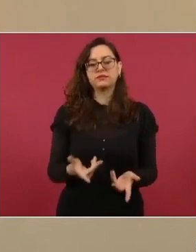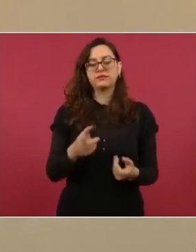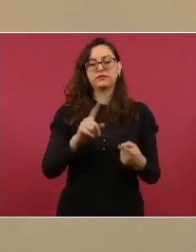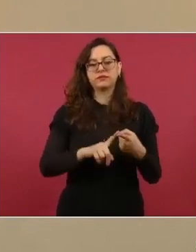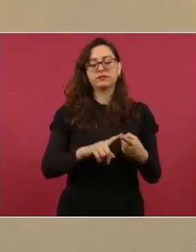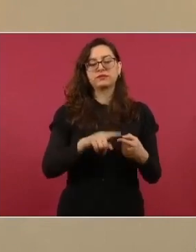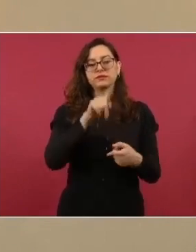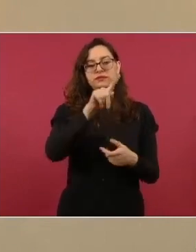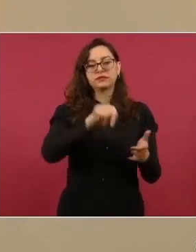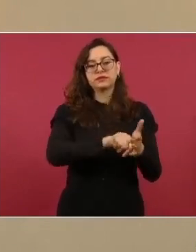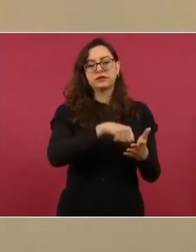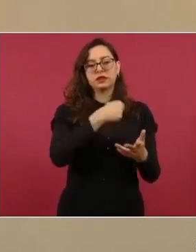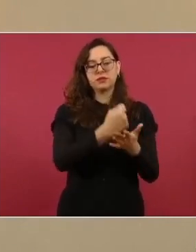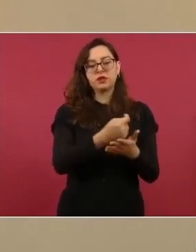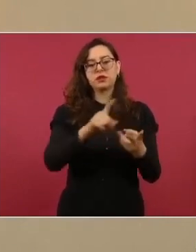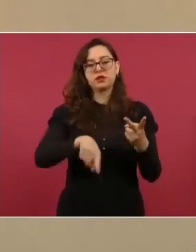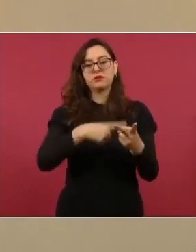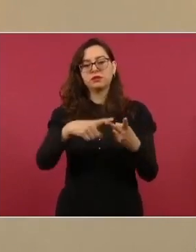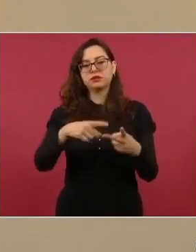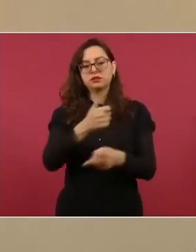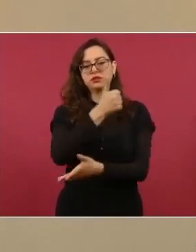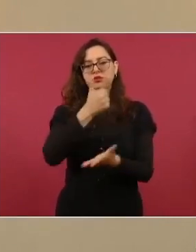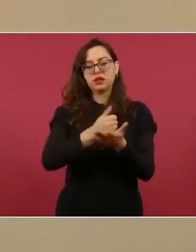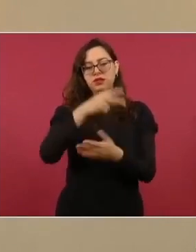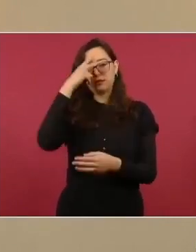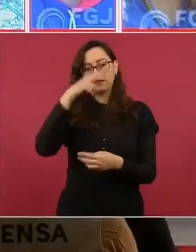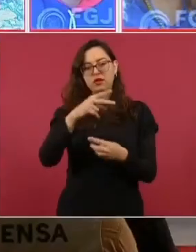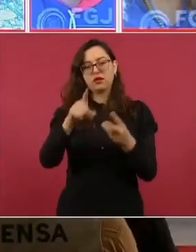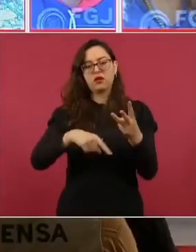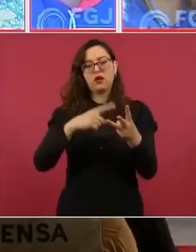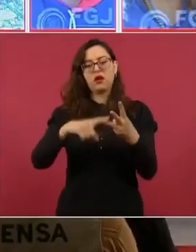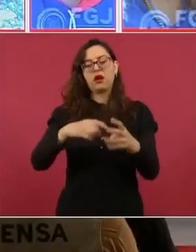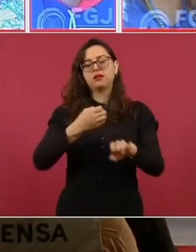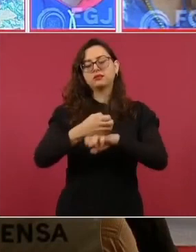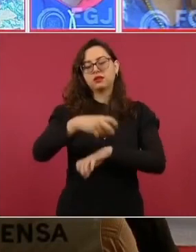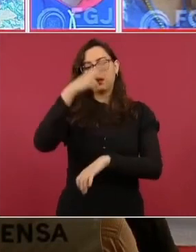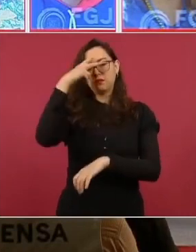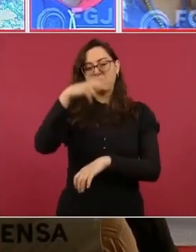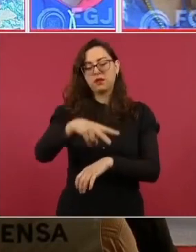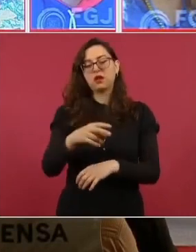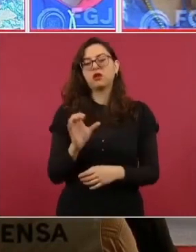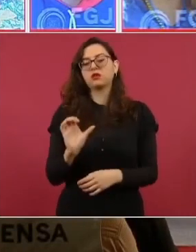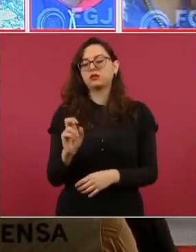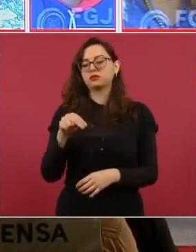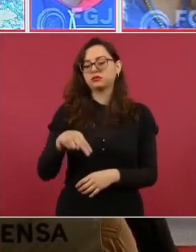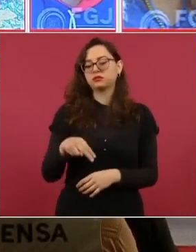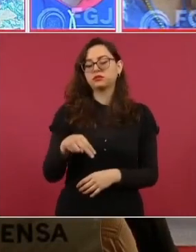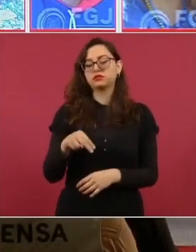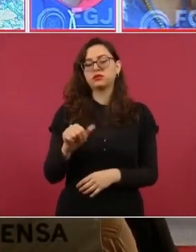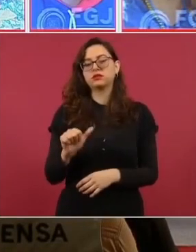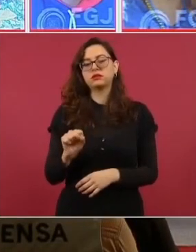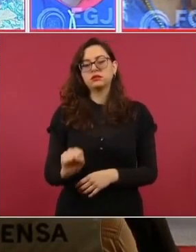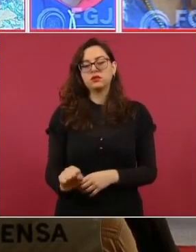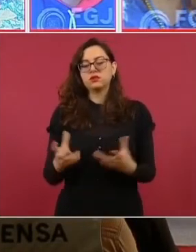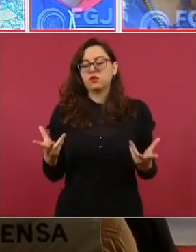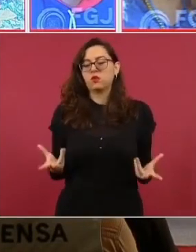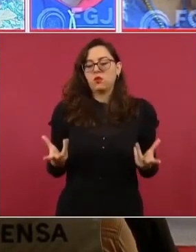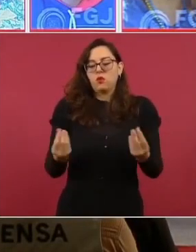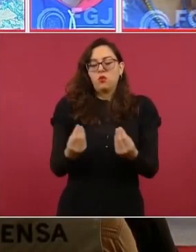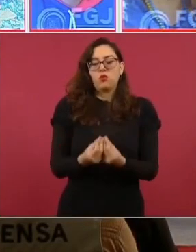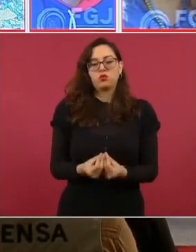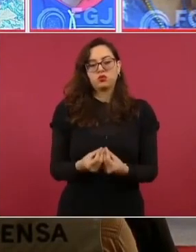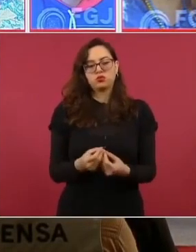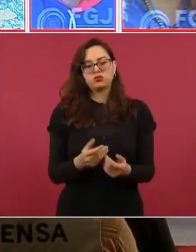Tamaulipas, la Ciudad de México, el Estado de México, en conjunto con la Coordinación Nacional Antisecuestros. Fueron